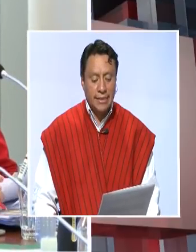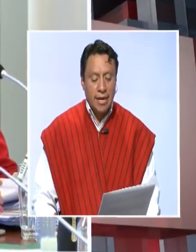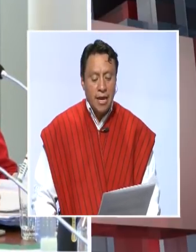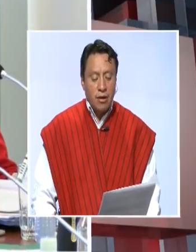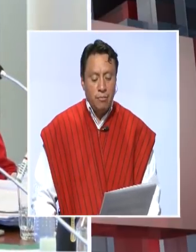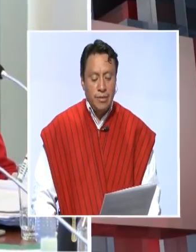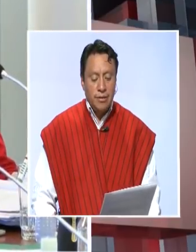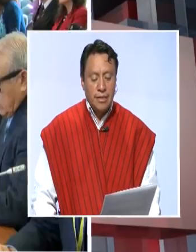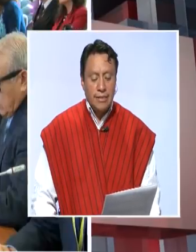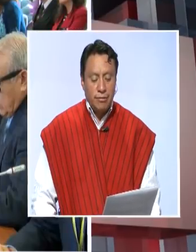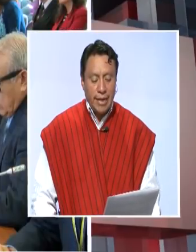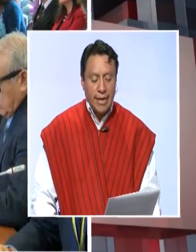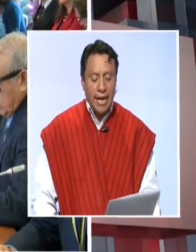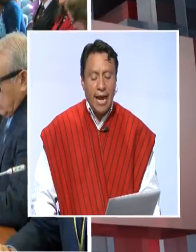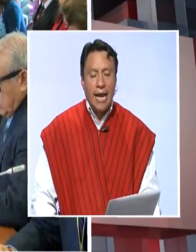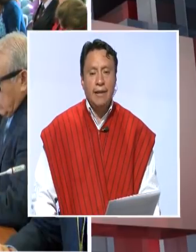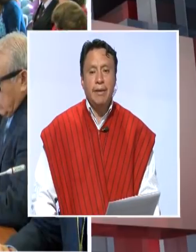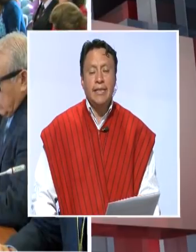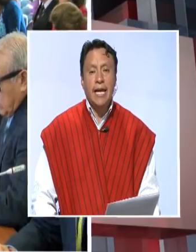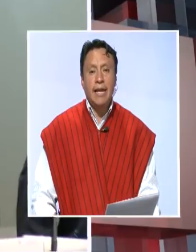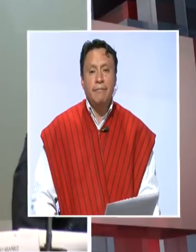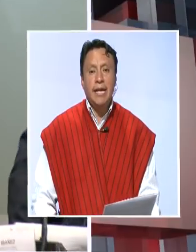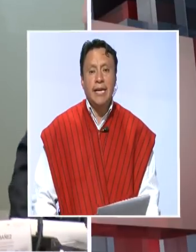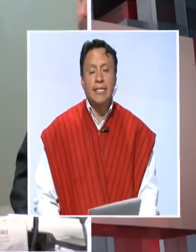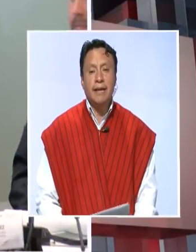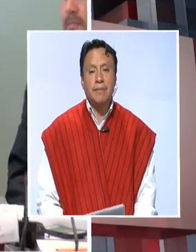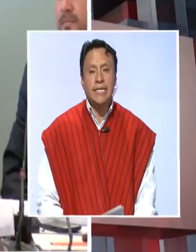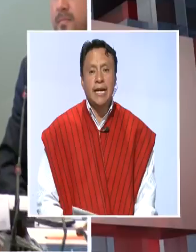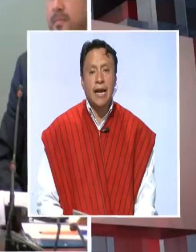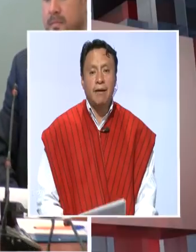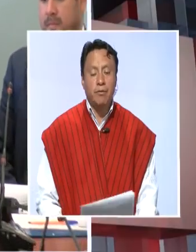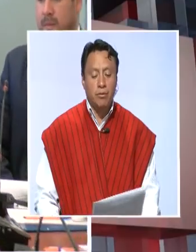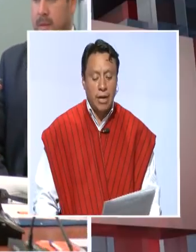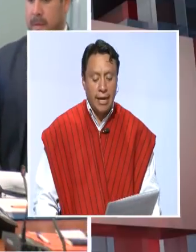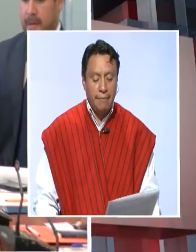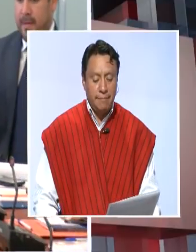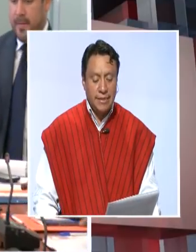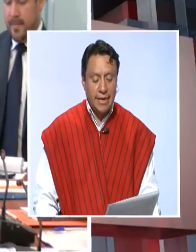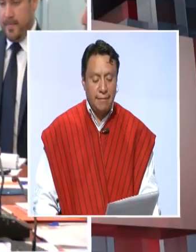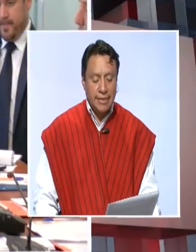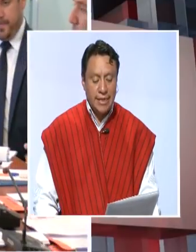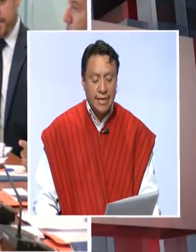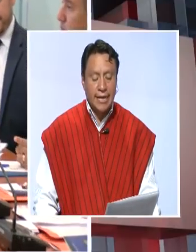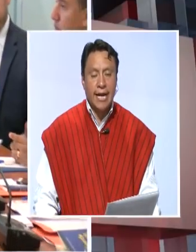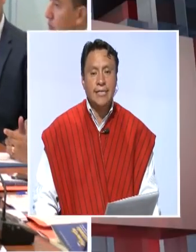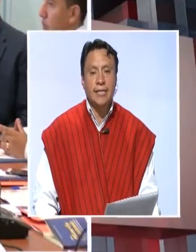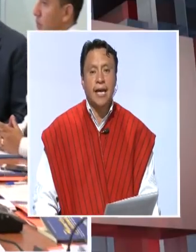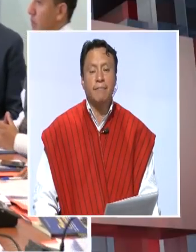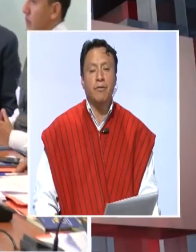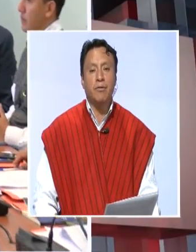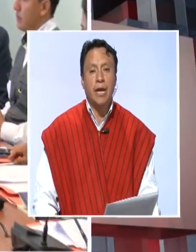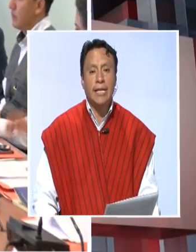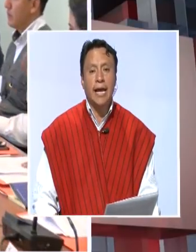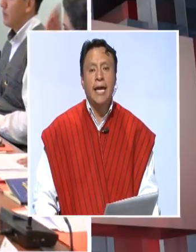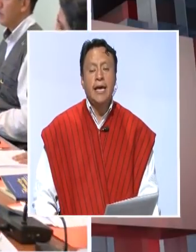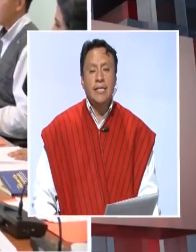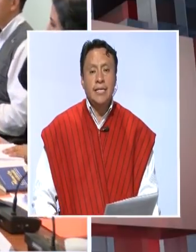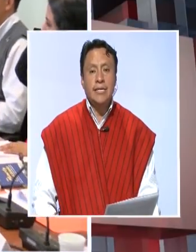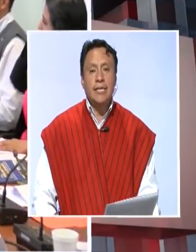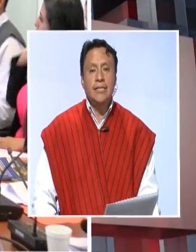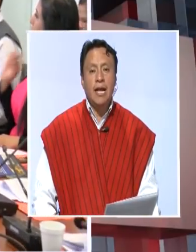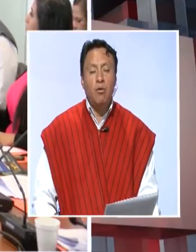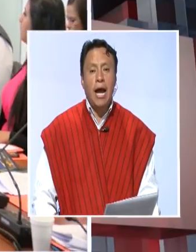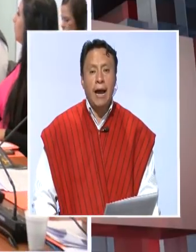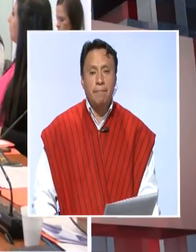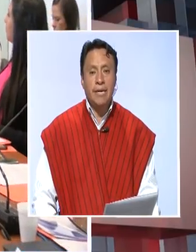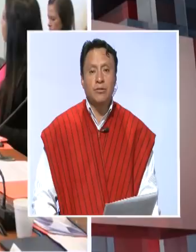Kuna Pash. Comisión de Soberanía Alimentaria, Mingarishka Pijanka Japukuna Ima. Imagina ya kashna tarpukunata, sina